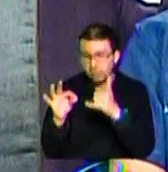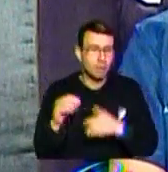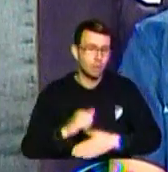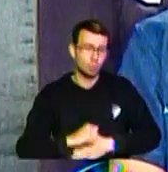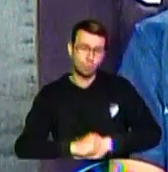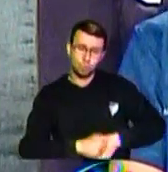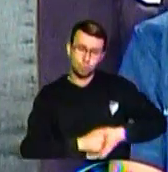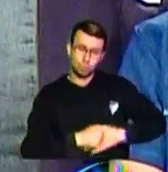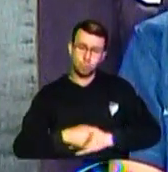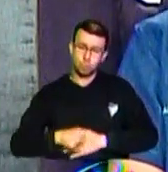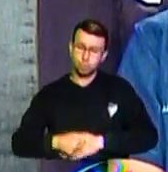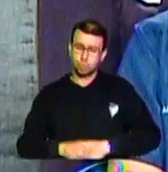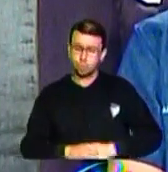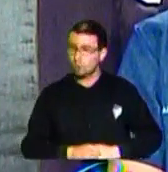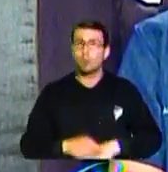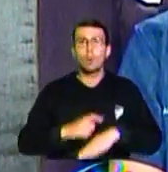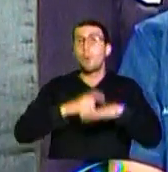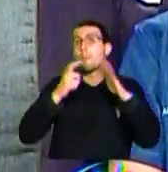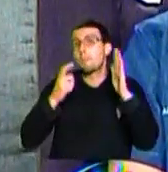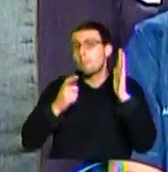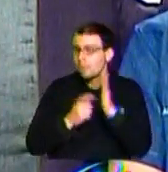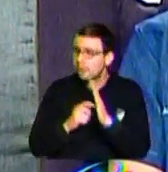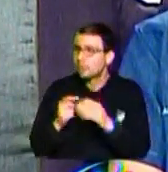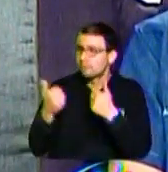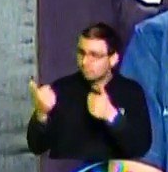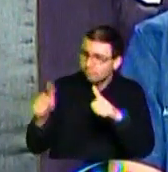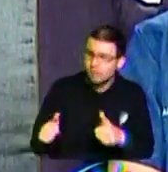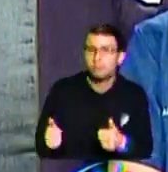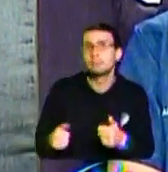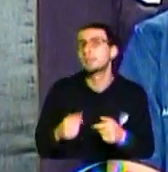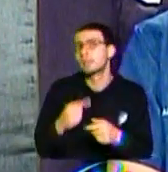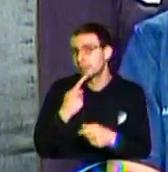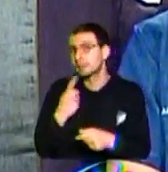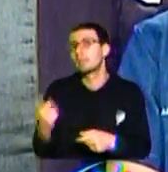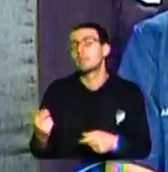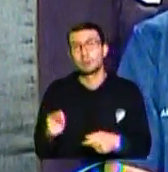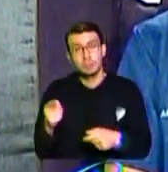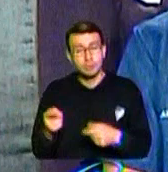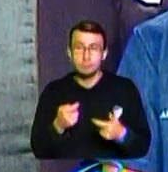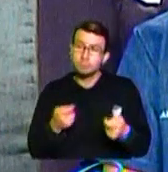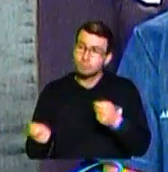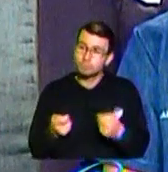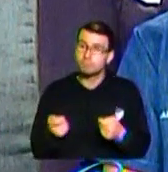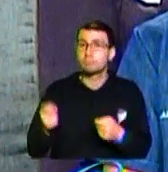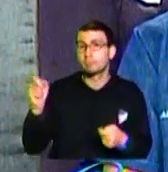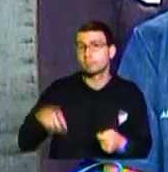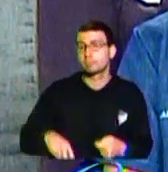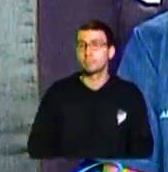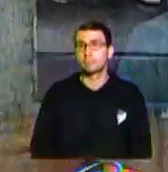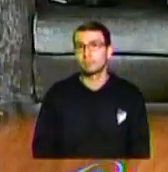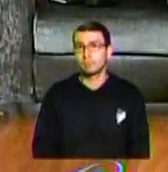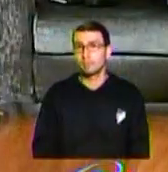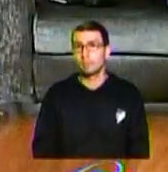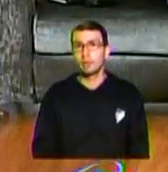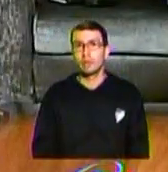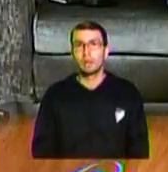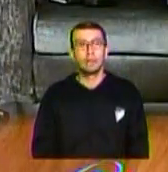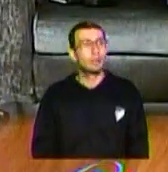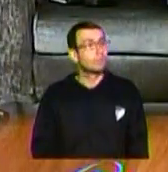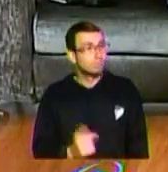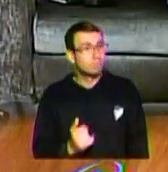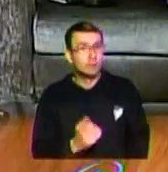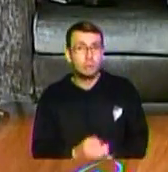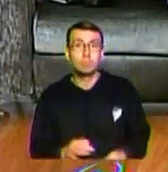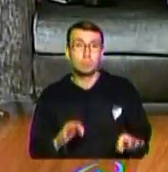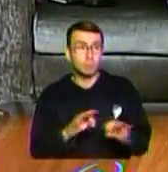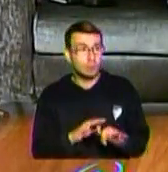El punto de partida para acercarnos al diagnóstico de esta paciente. Y mire, a mí me parece muy interesante la